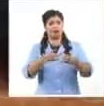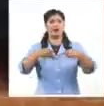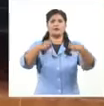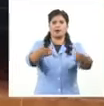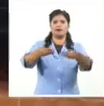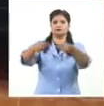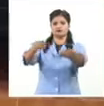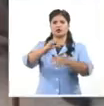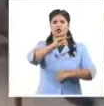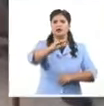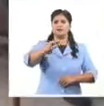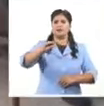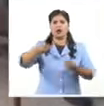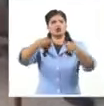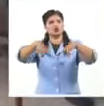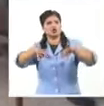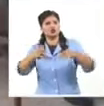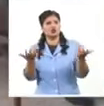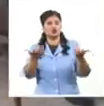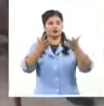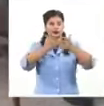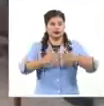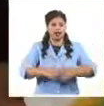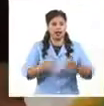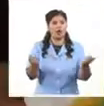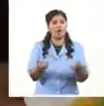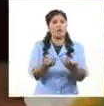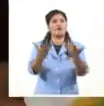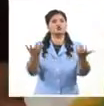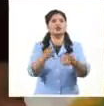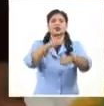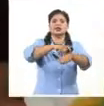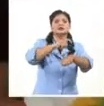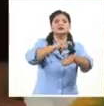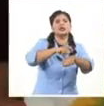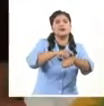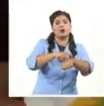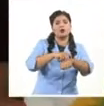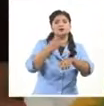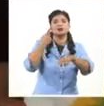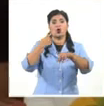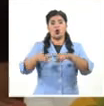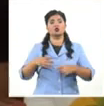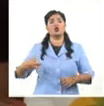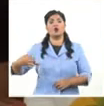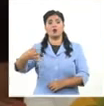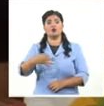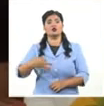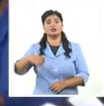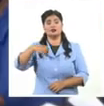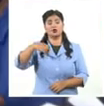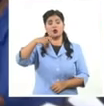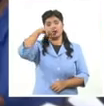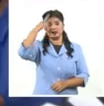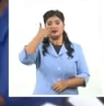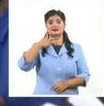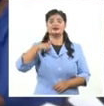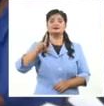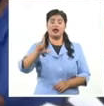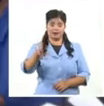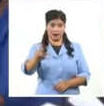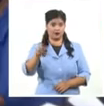utilidades, el comportamiento de las producciones físicas y las fichas de costos. En Limonar de Monterrús, municipio El Salvador, Caridad Diego Bello, jefa